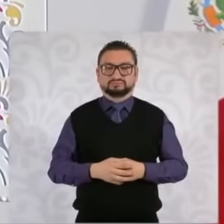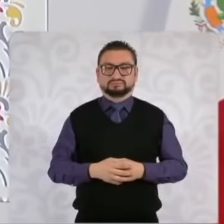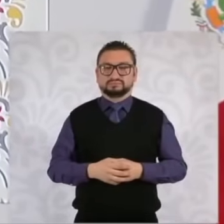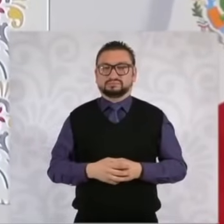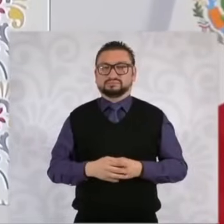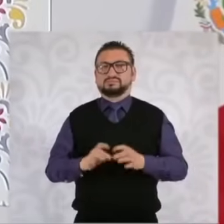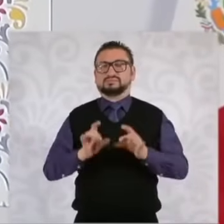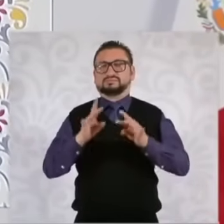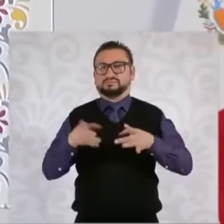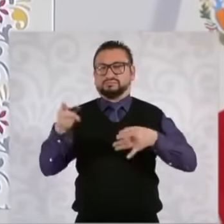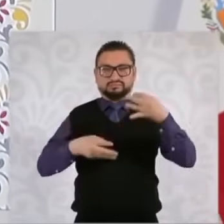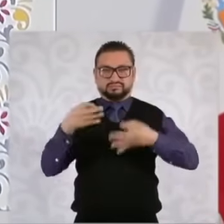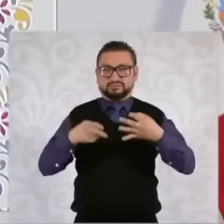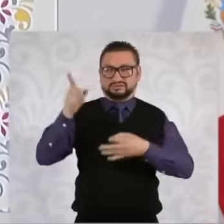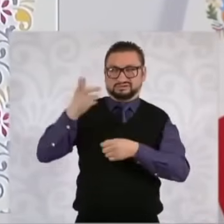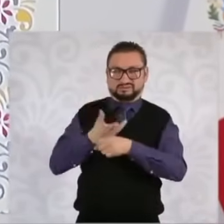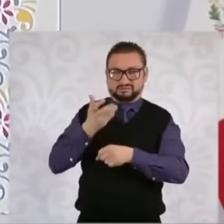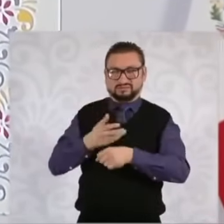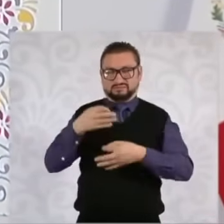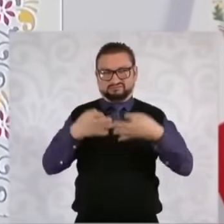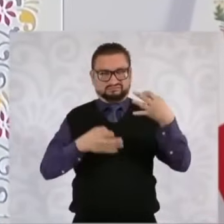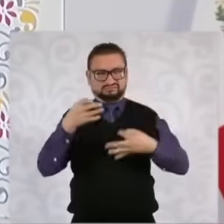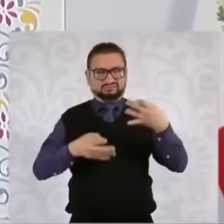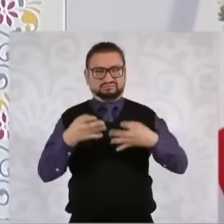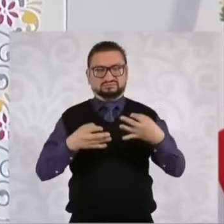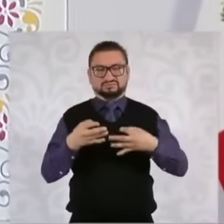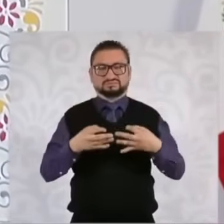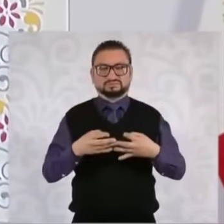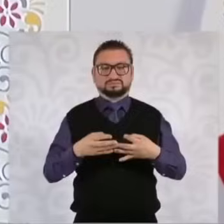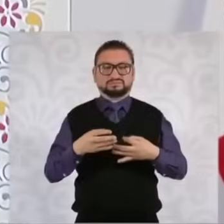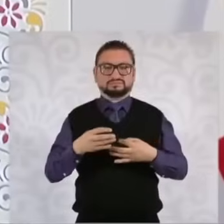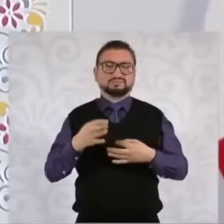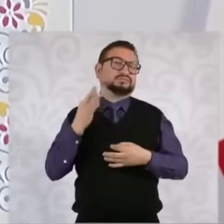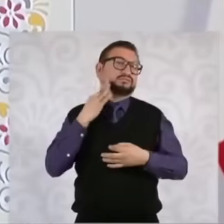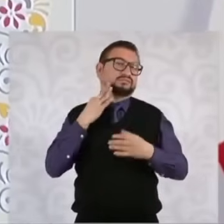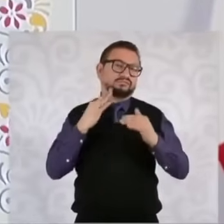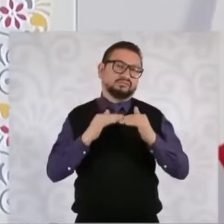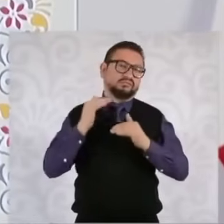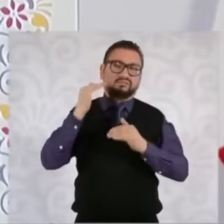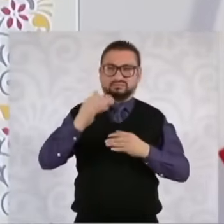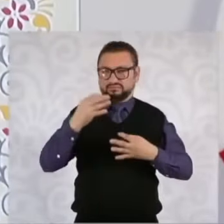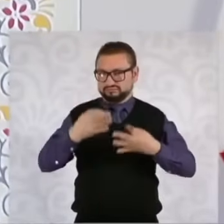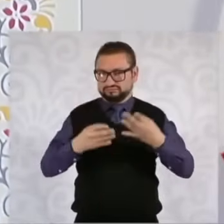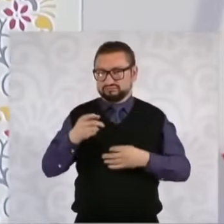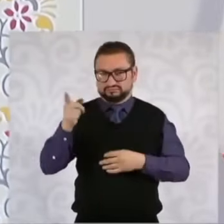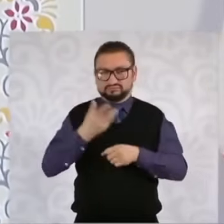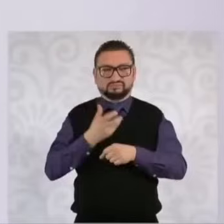Y un jurado en Estados Unidos, o sea, una fiscalía de Estados Unidos y un jurado de Estados